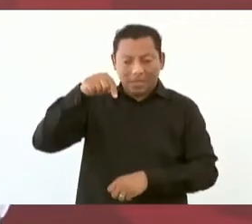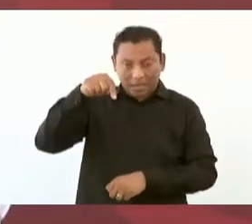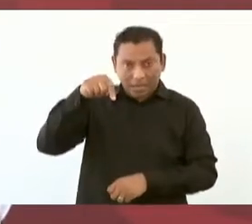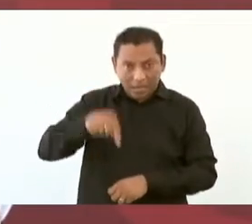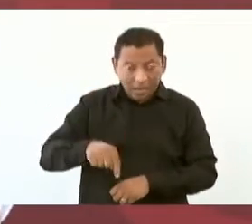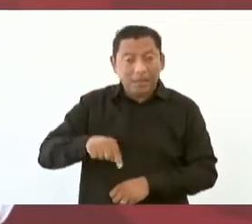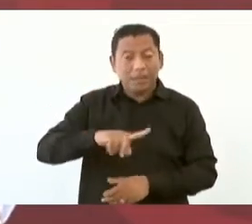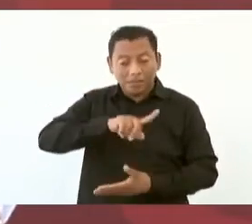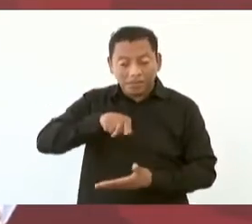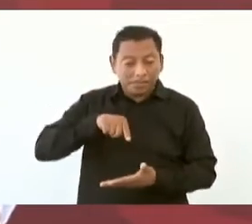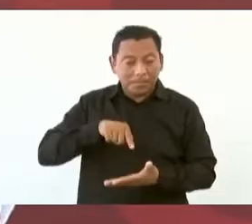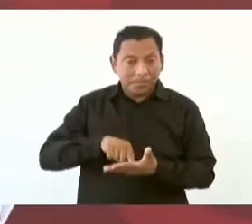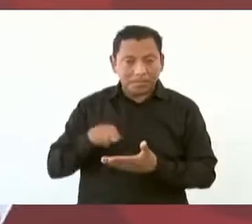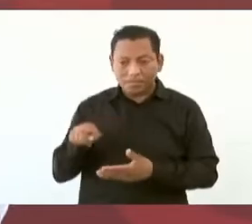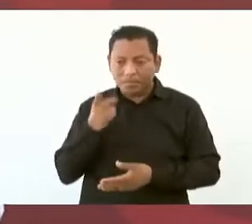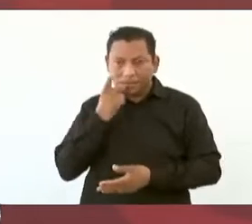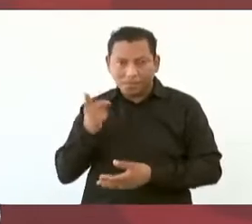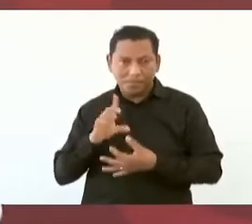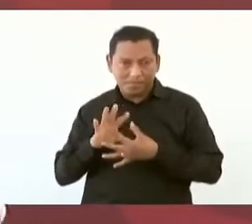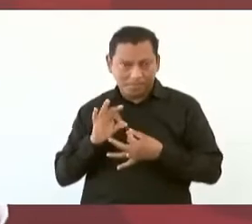Aquí decía